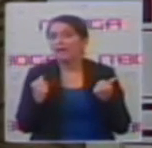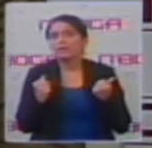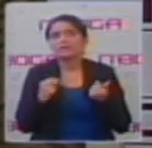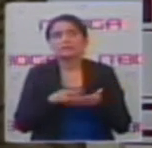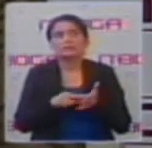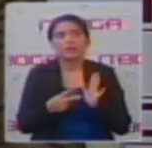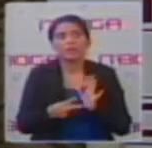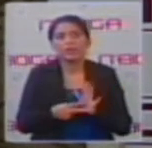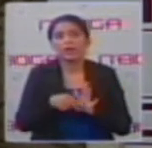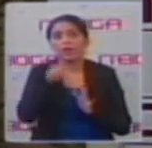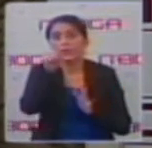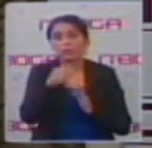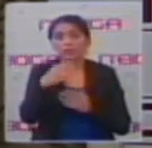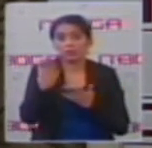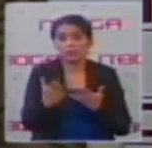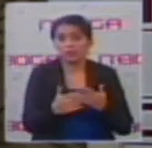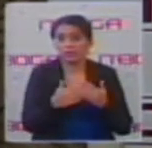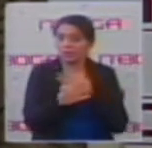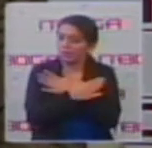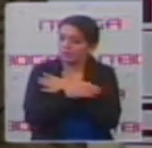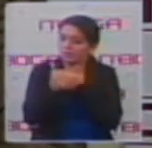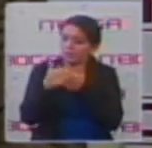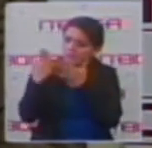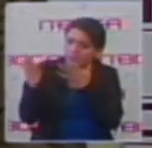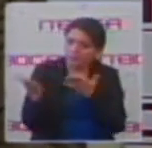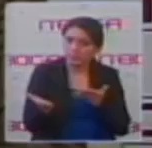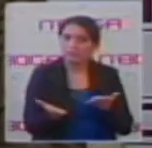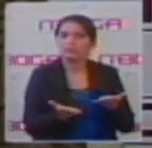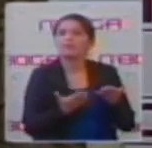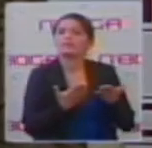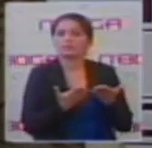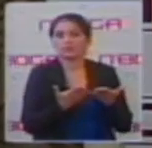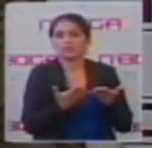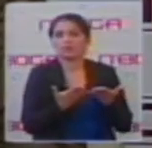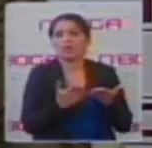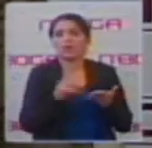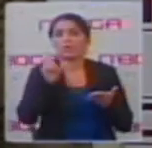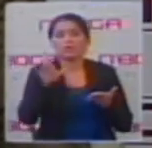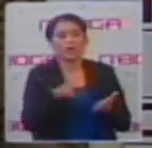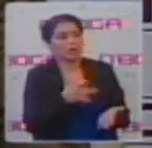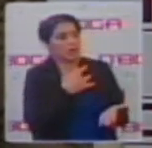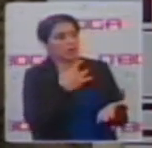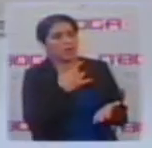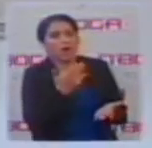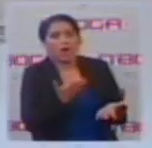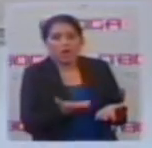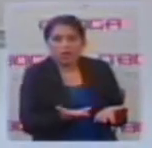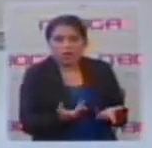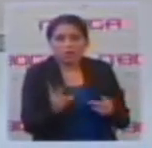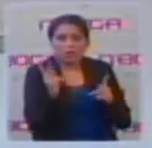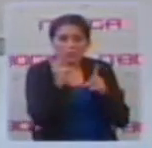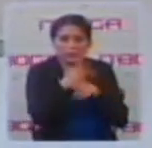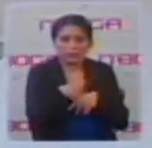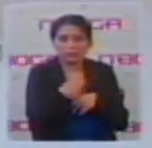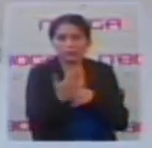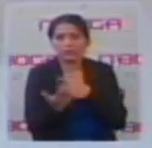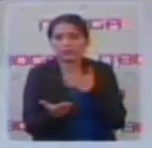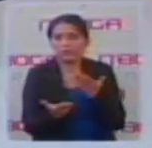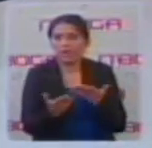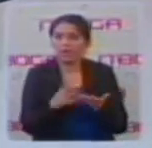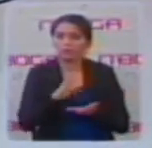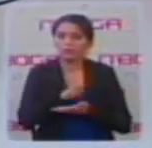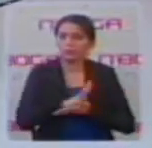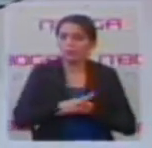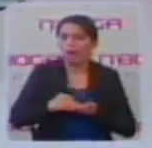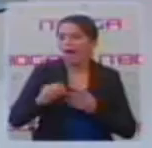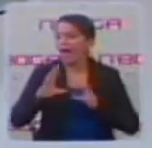tus huéspedes, el cómo la mejor experiencia de tus huéspedes se la llevan de tus facilidades, del producto, de la gente, de la amabilidad, del